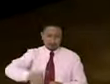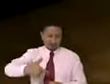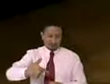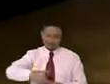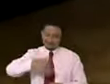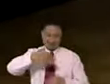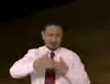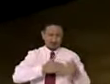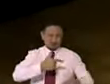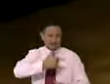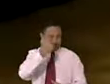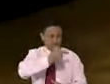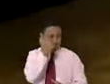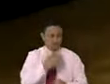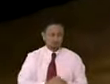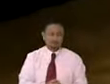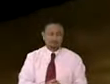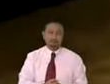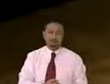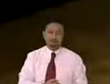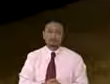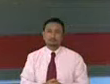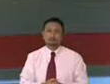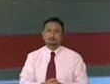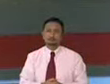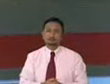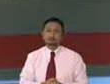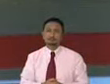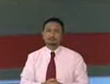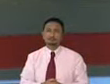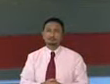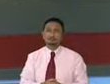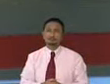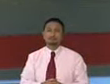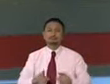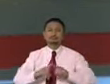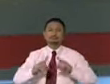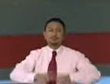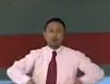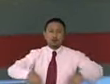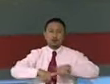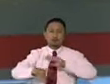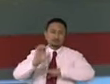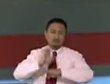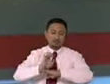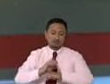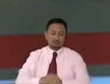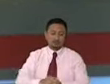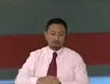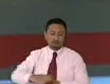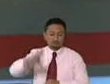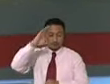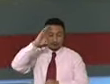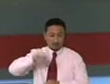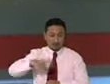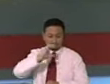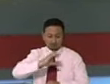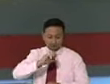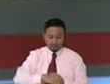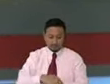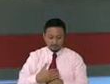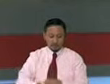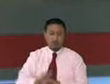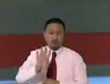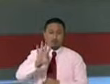cintura. En Quito informó Iván Casamén. En varios puntos del país, agentes del bloque de búsqueda han logrado la captura de cuatro